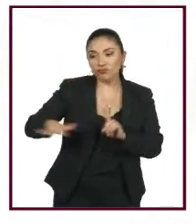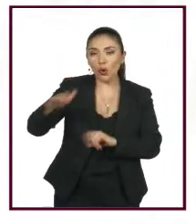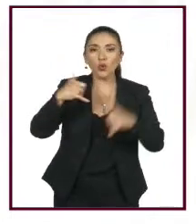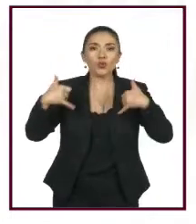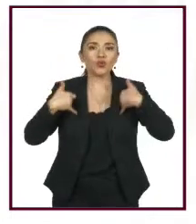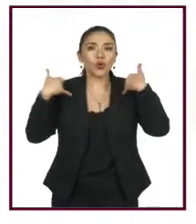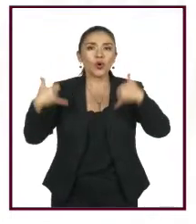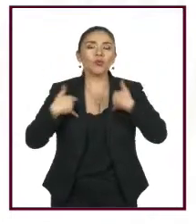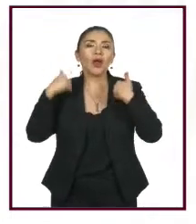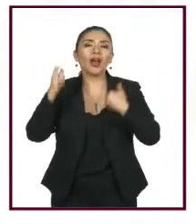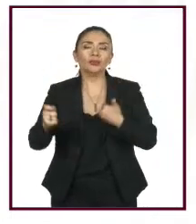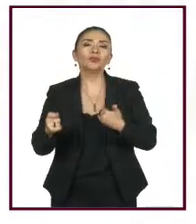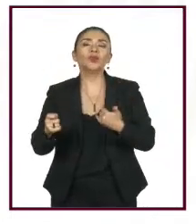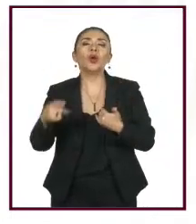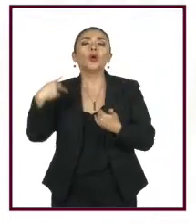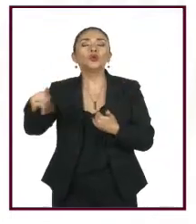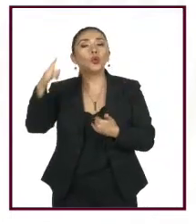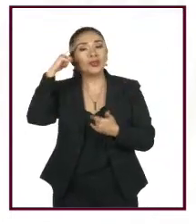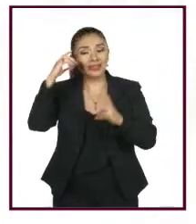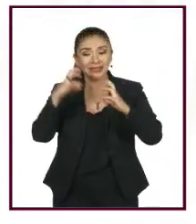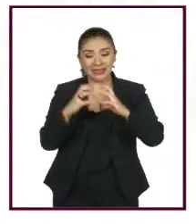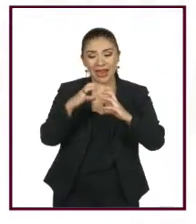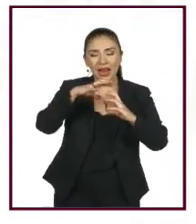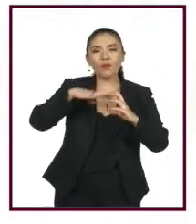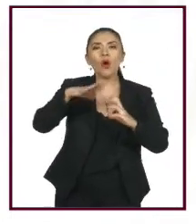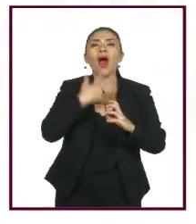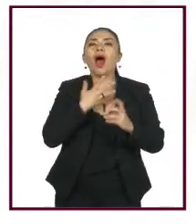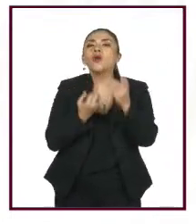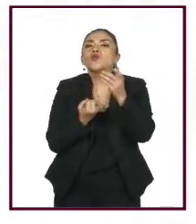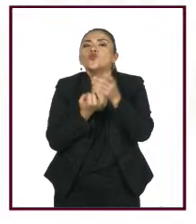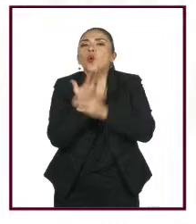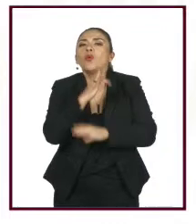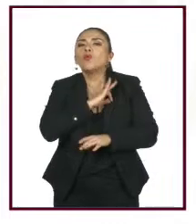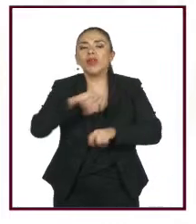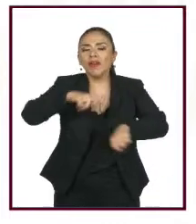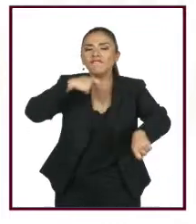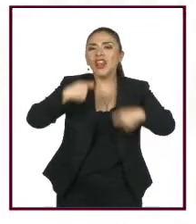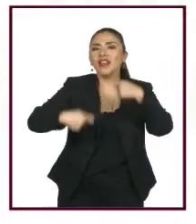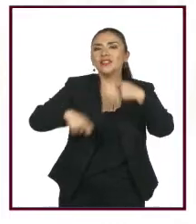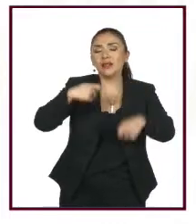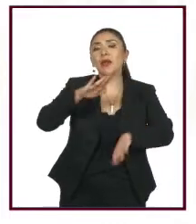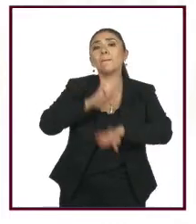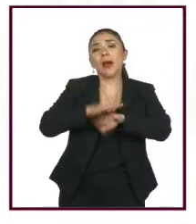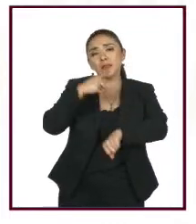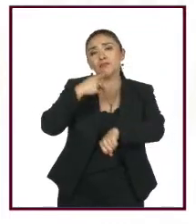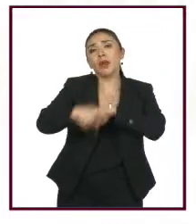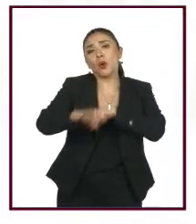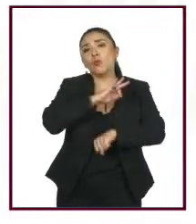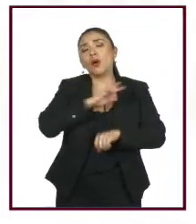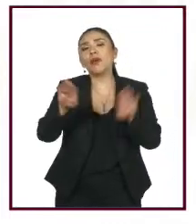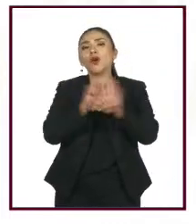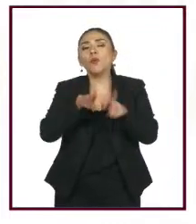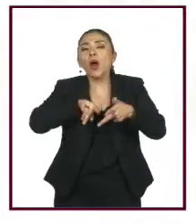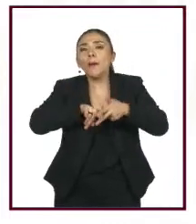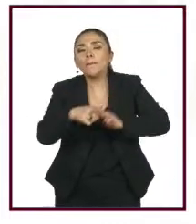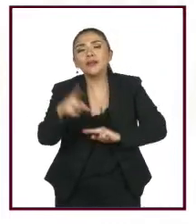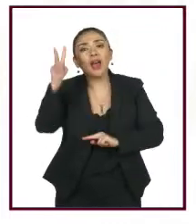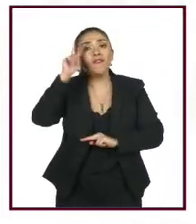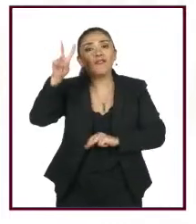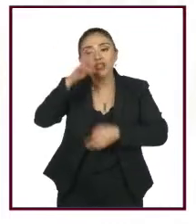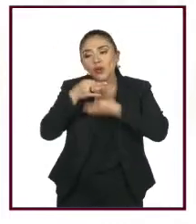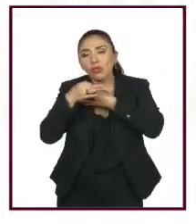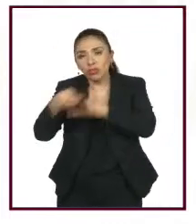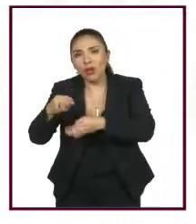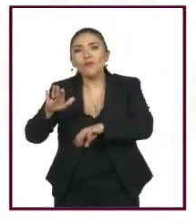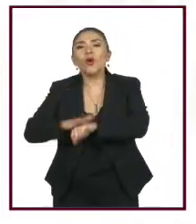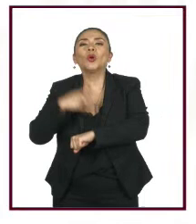un grupo neurobiológicamente vulnerable, de mucho mayor riesgo de iniciar y desarrollar un trastorno por consumo por